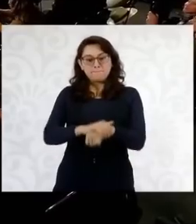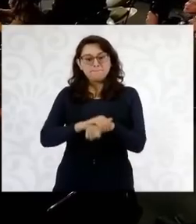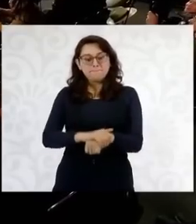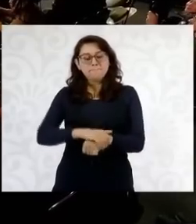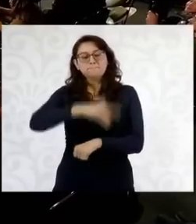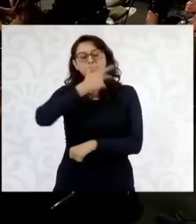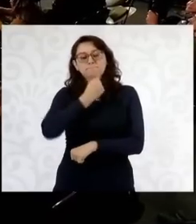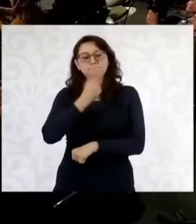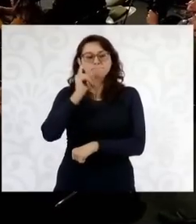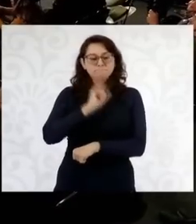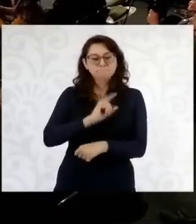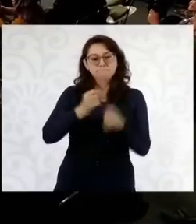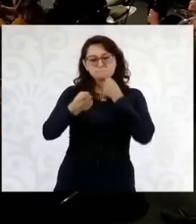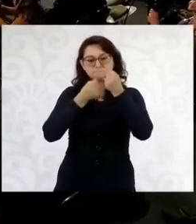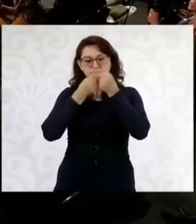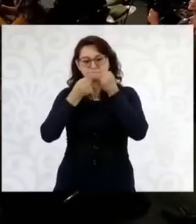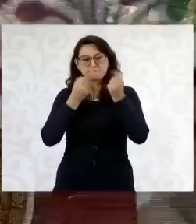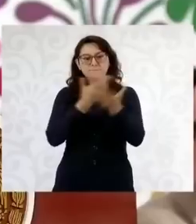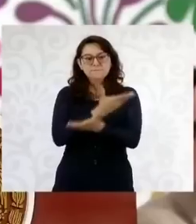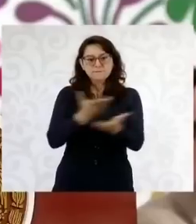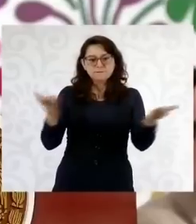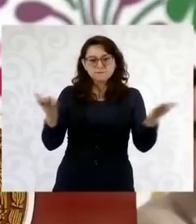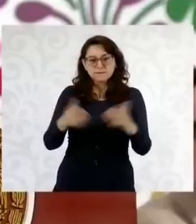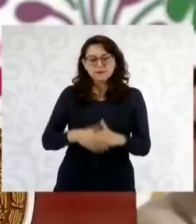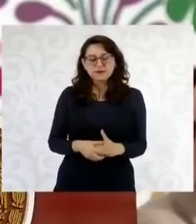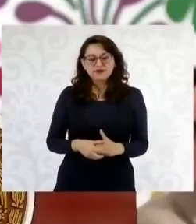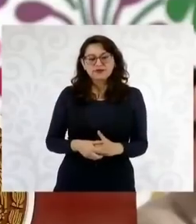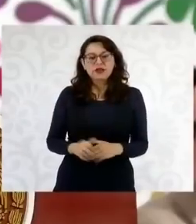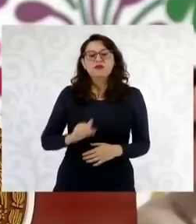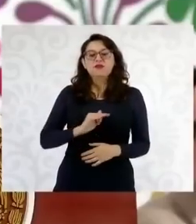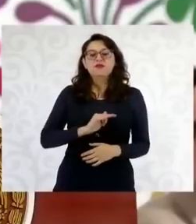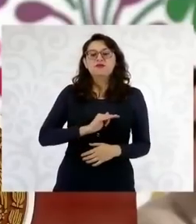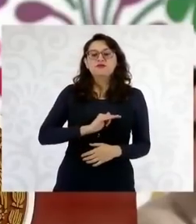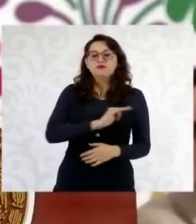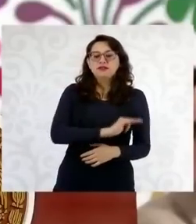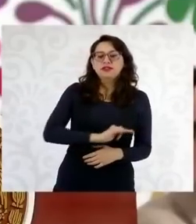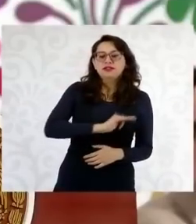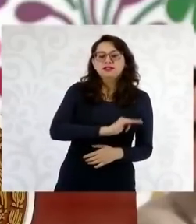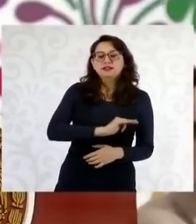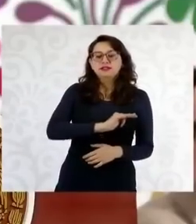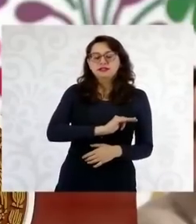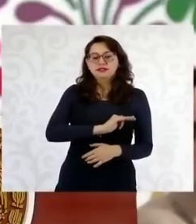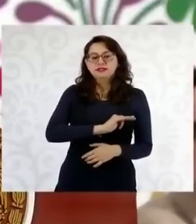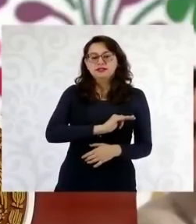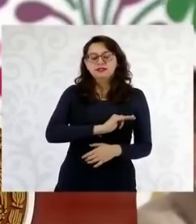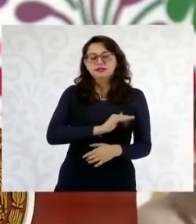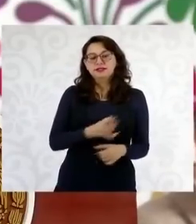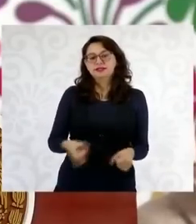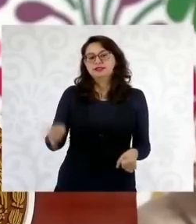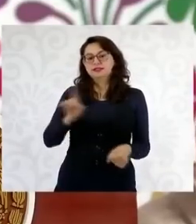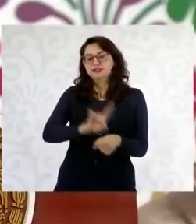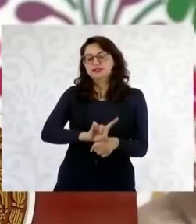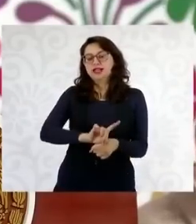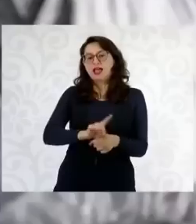amigos de los medios, con una felicitación también por el Día de la Libertad de Expresión.